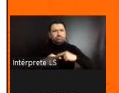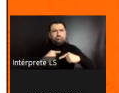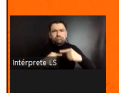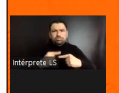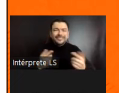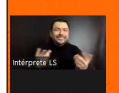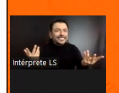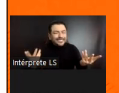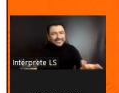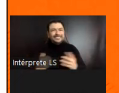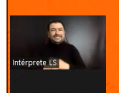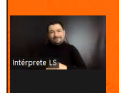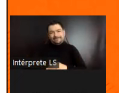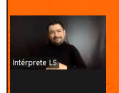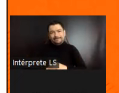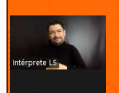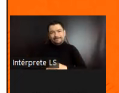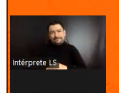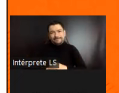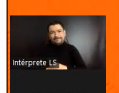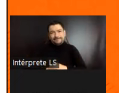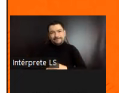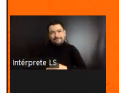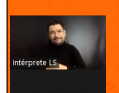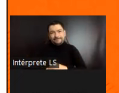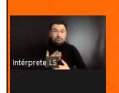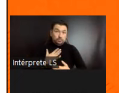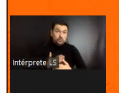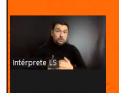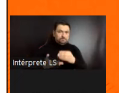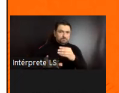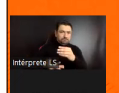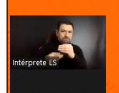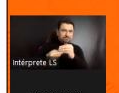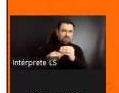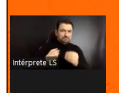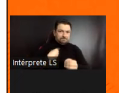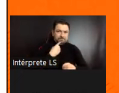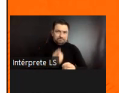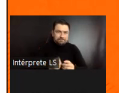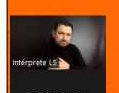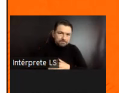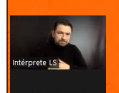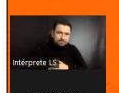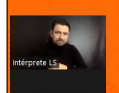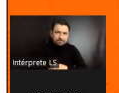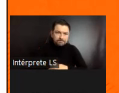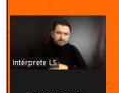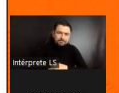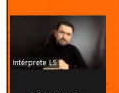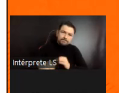Y sabemos que los que más afectados se han visto necesitan